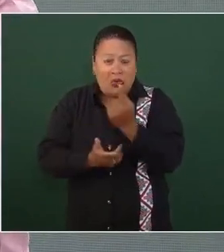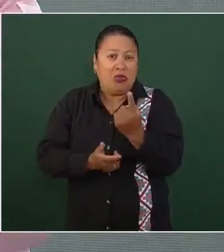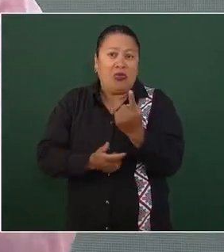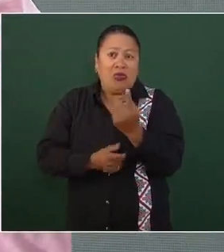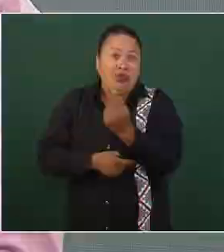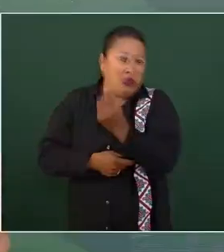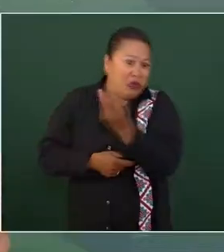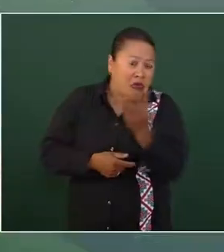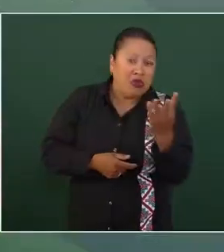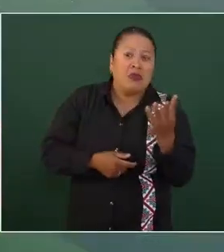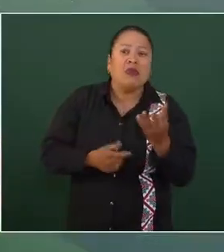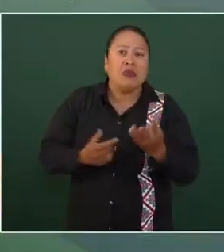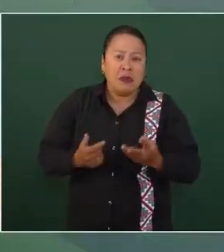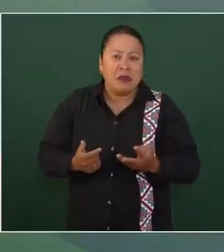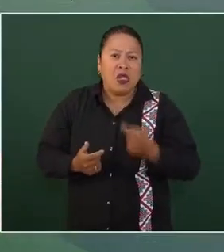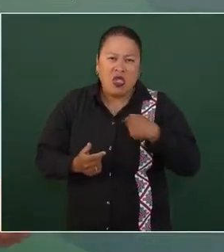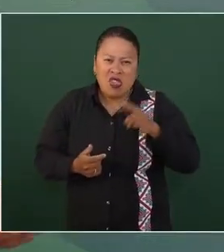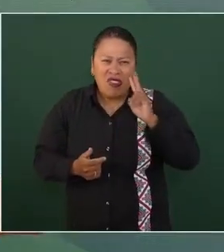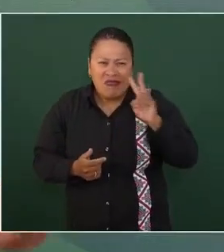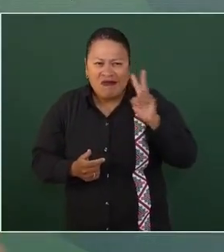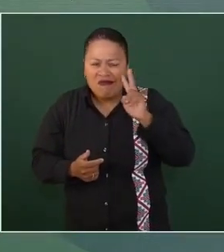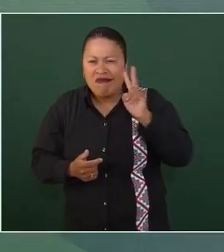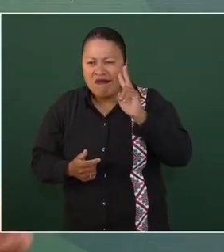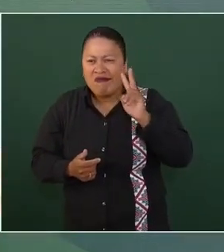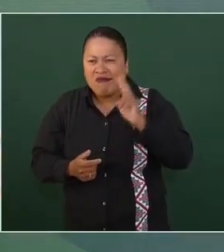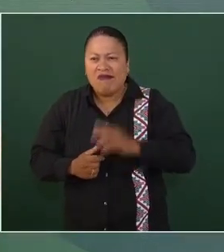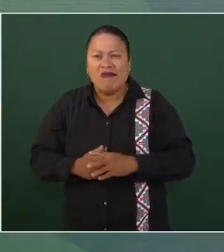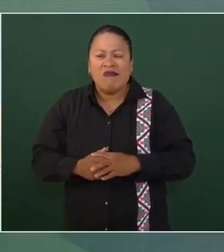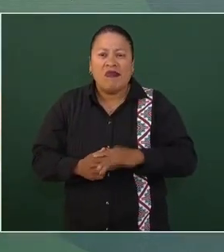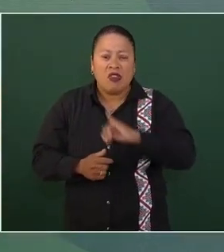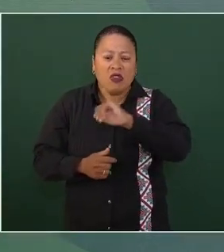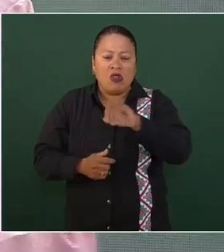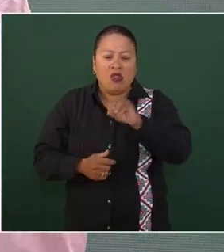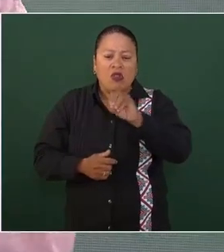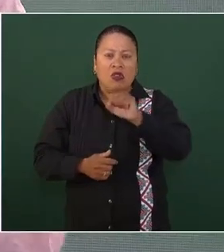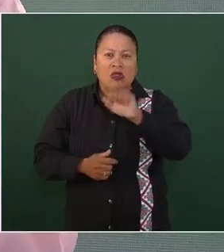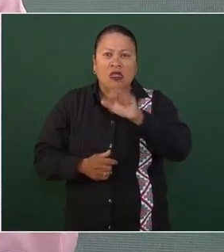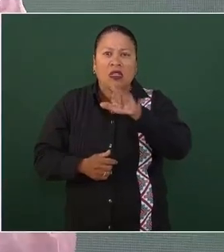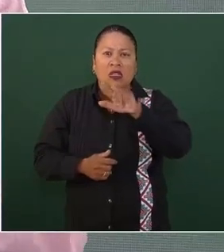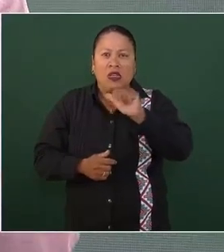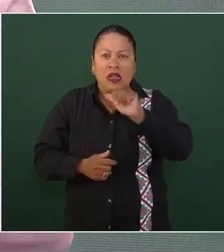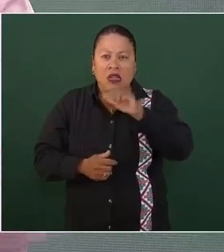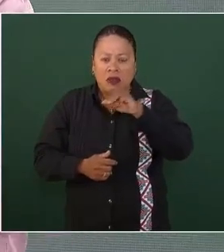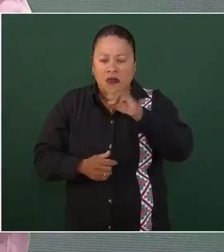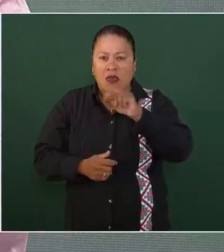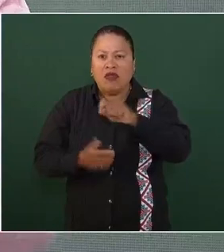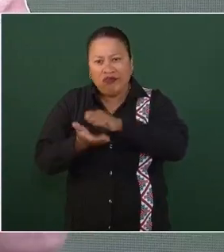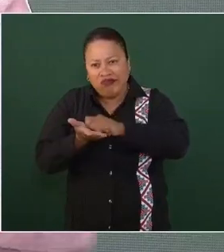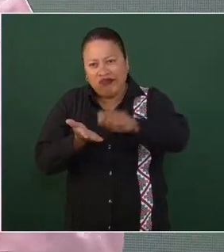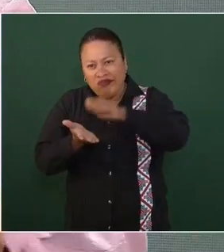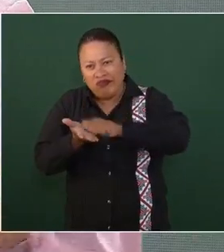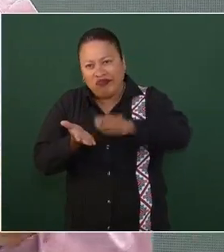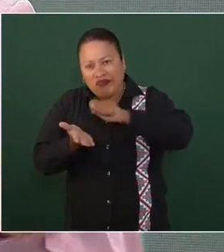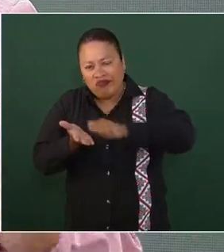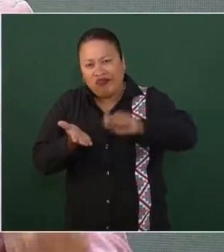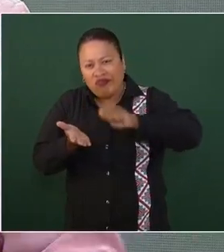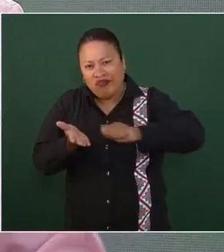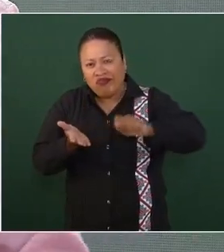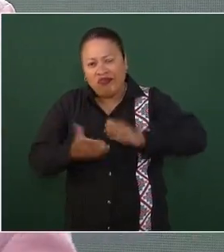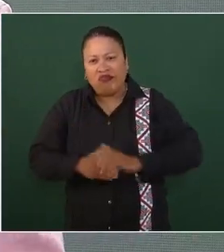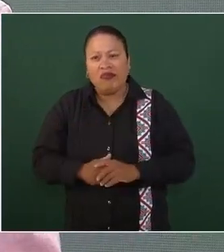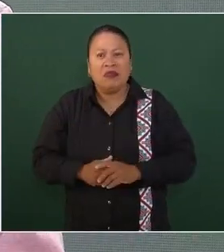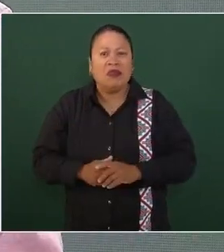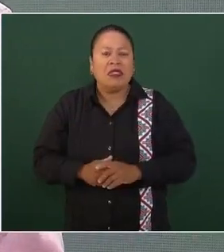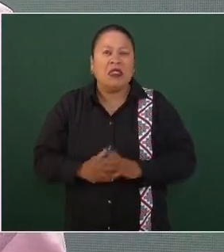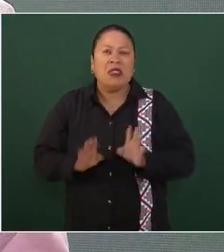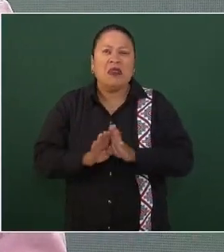a veces veo que José Ramón escribe ¿no? pone